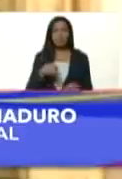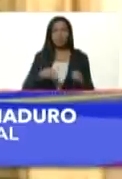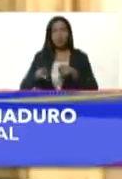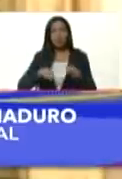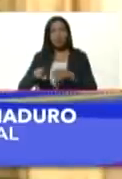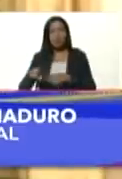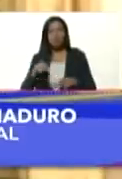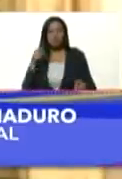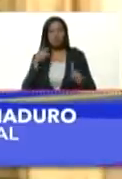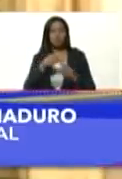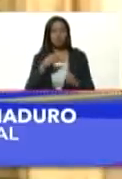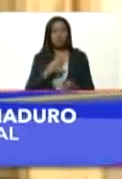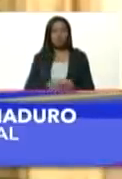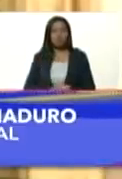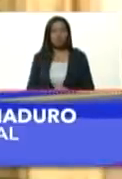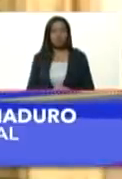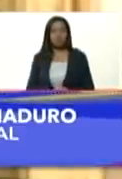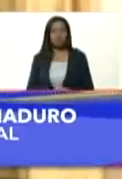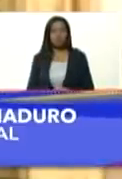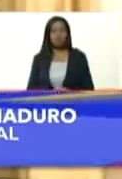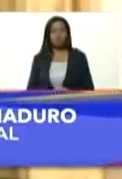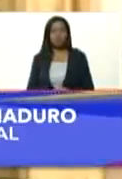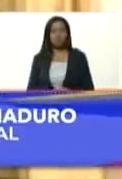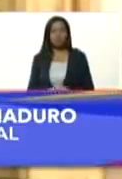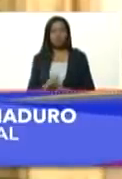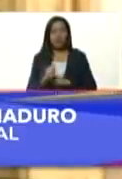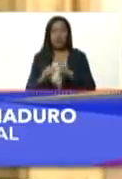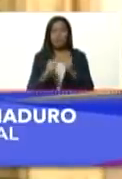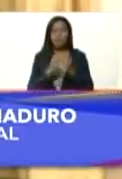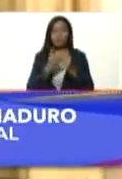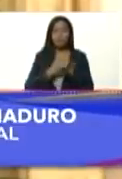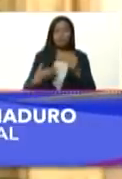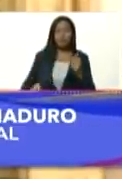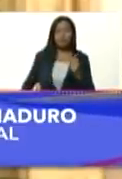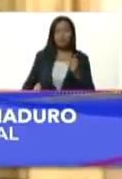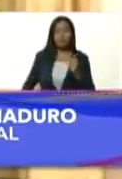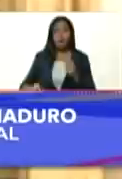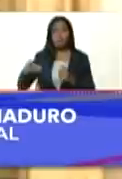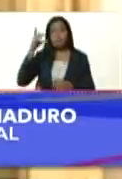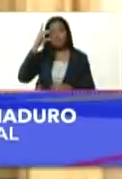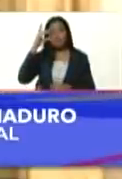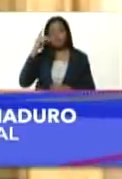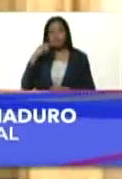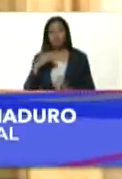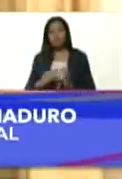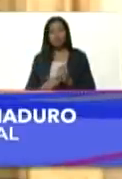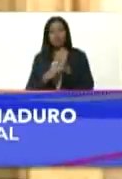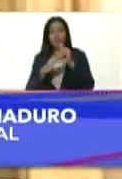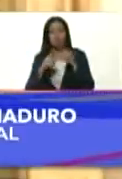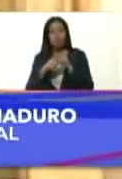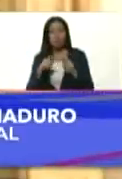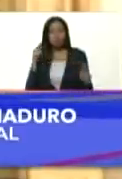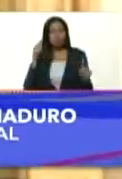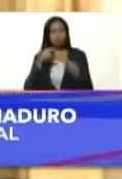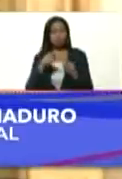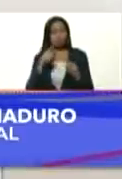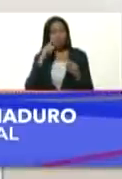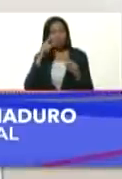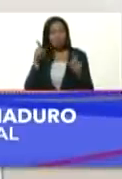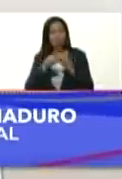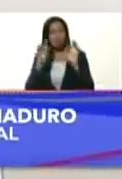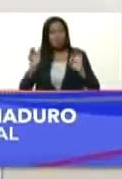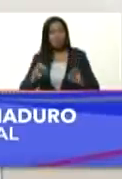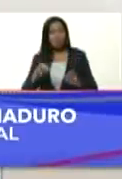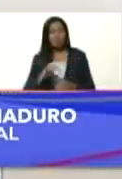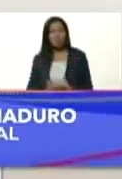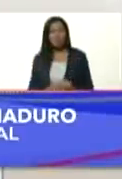coordinación directa. La vicepresidenta ejecutiva, que dirige la comisión presidencial, tiene orientaciones precisas